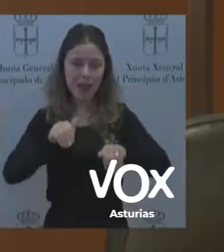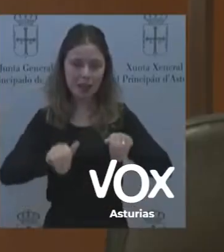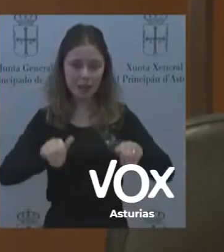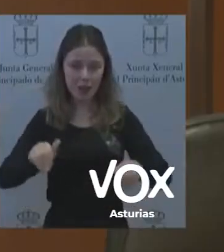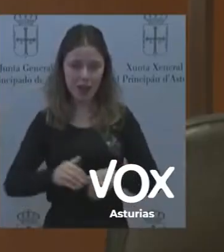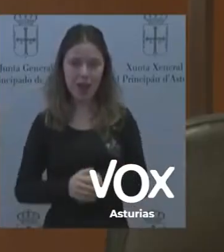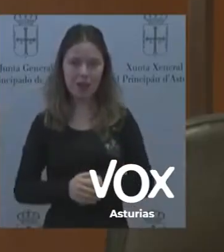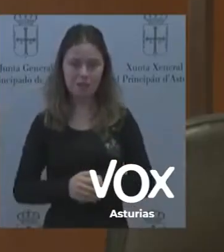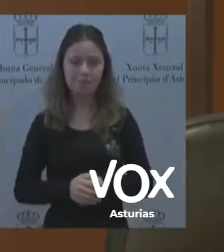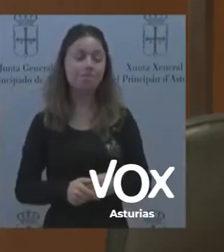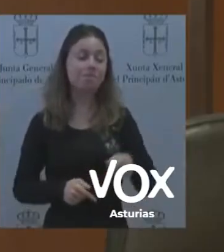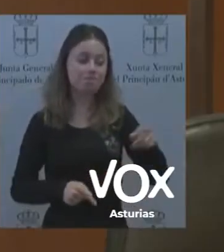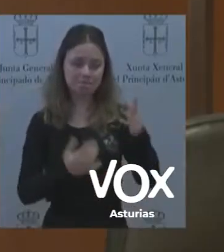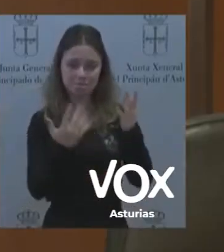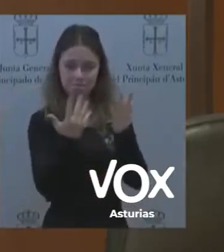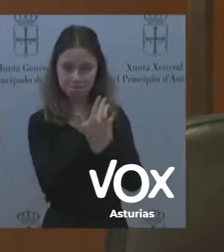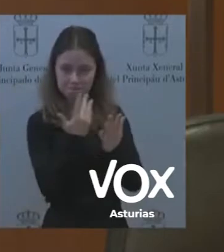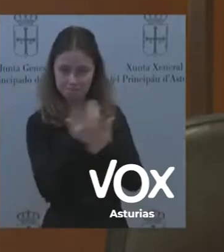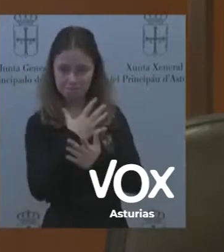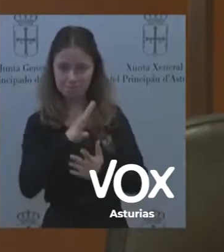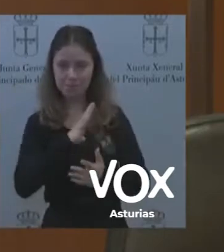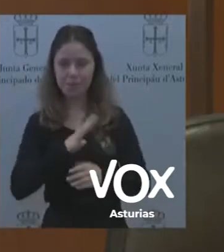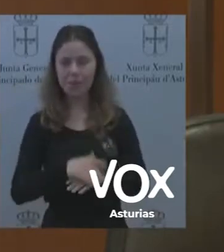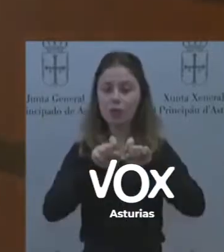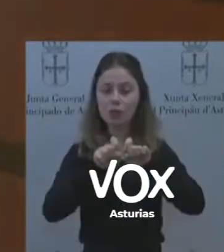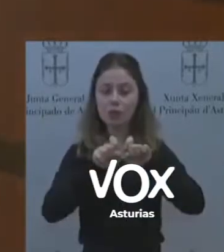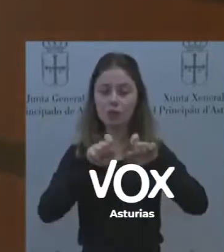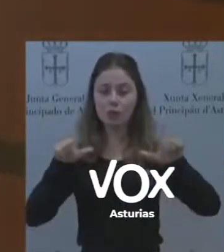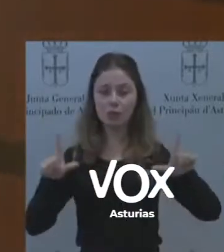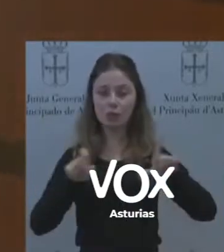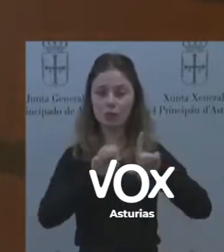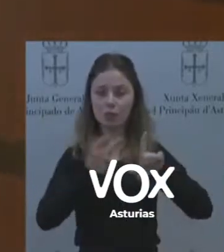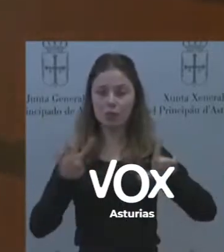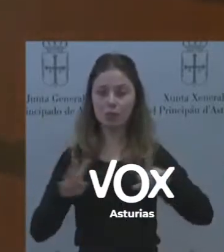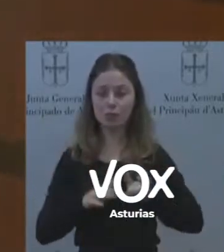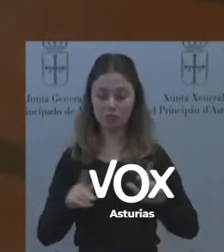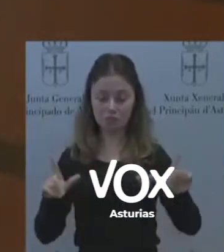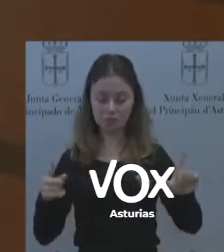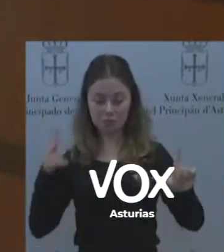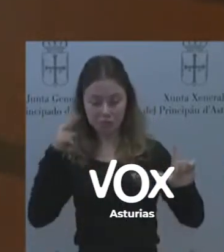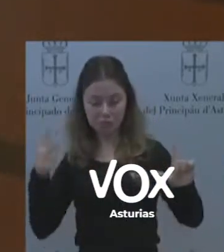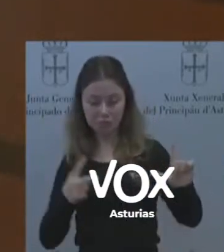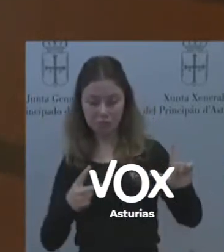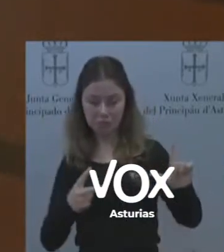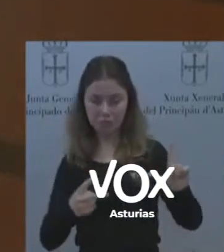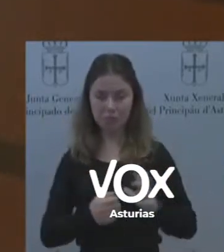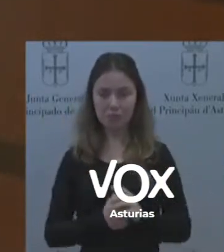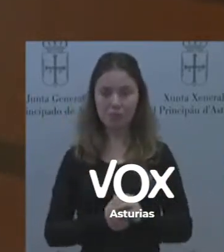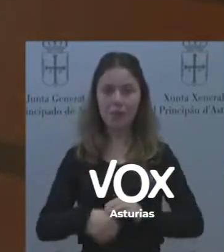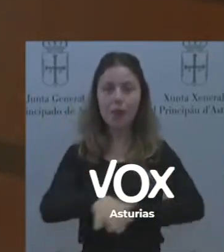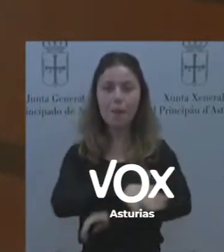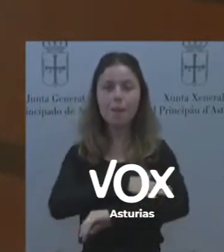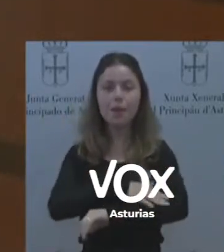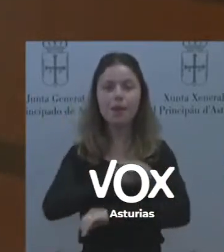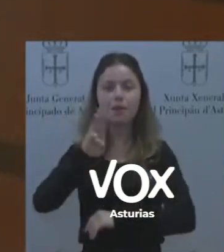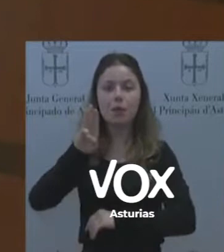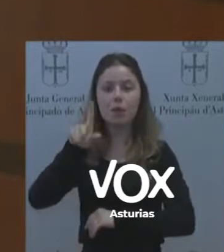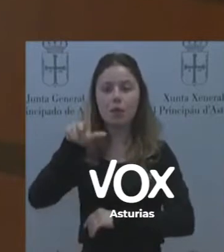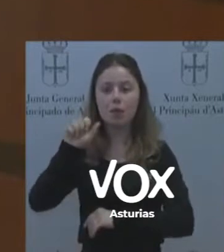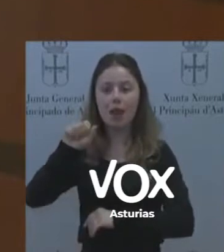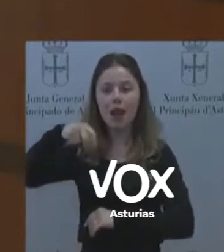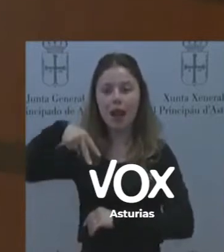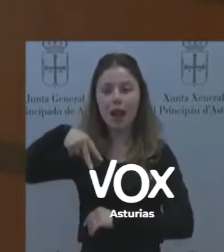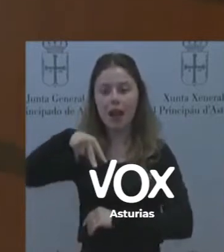¿Por qué se ríe usted tanto en las fotos con los ministros, como el ministro Planas? Una sonrisa de oreja a oreja,